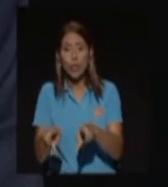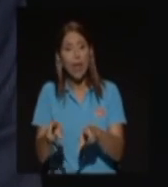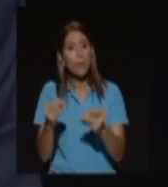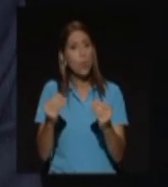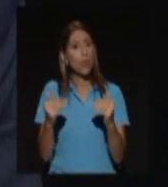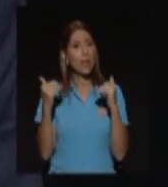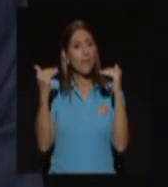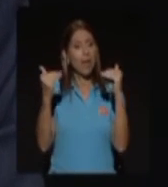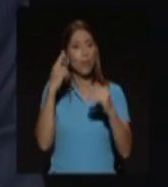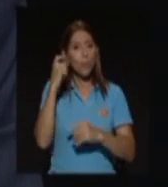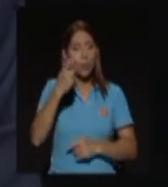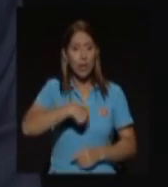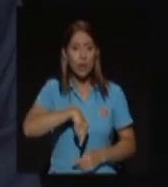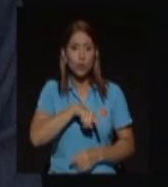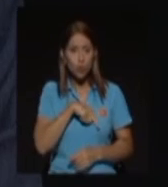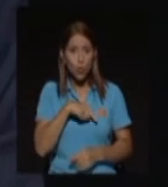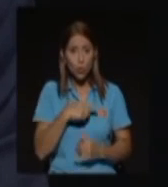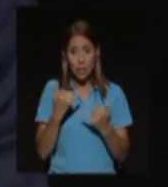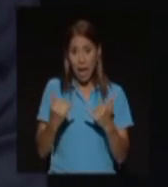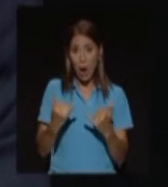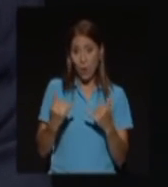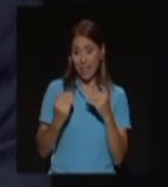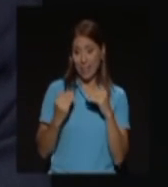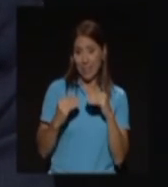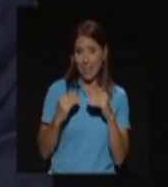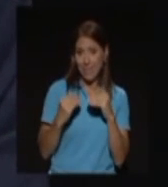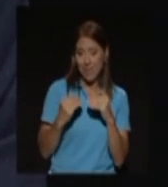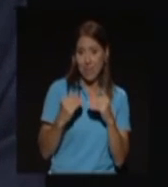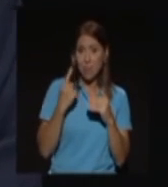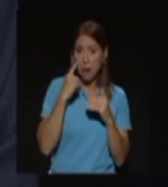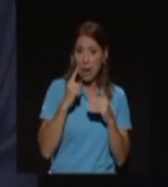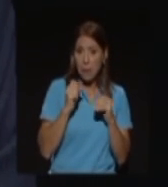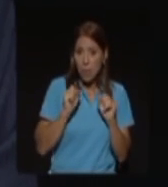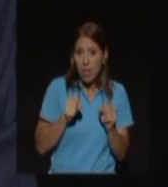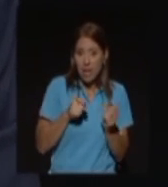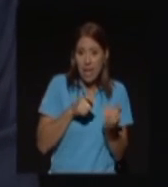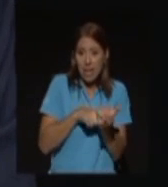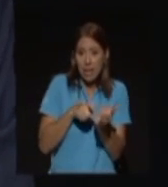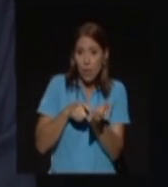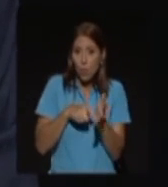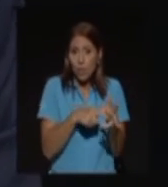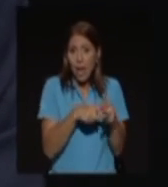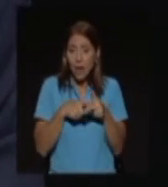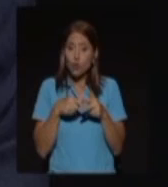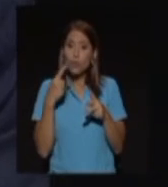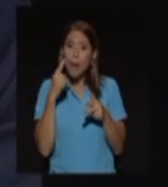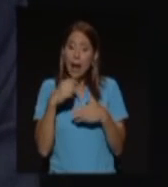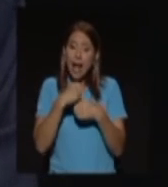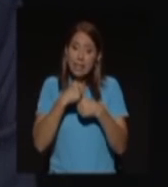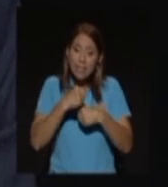dedicando el margen de endeudamiento que teníamos para hacer obra, para construir